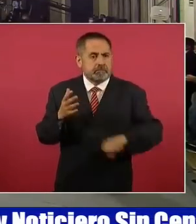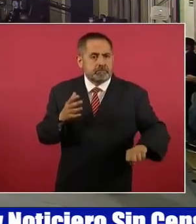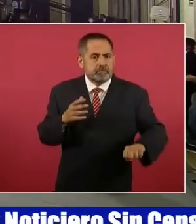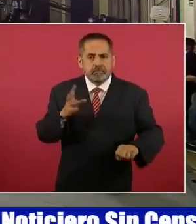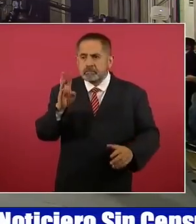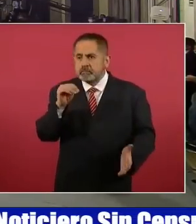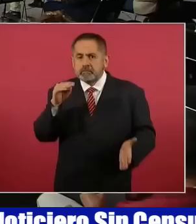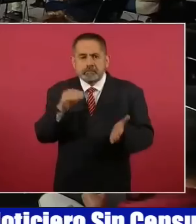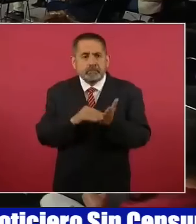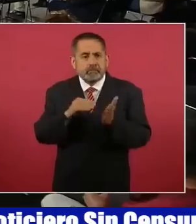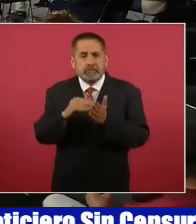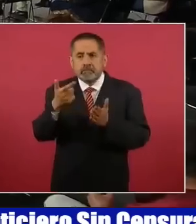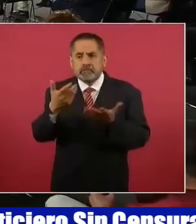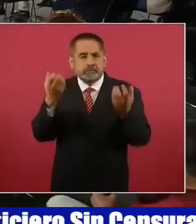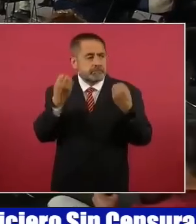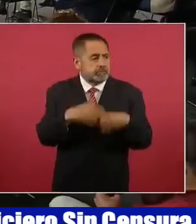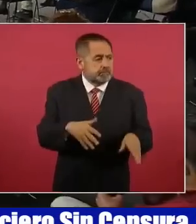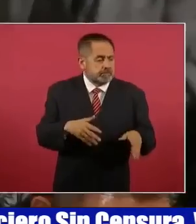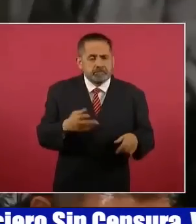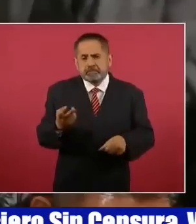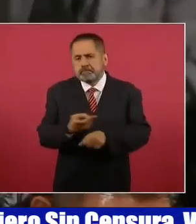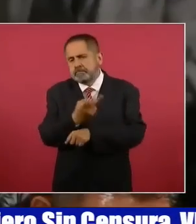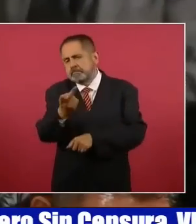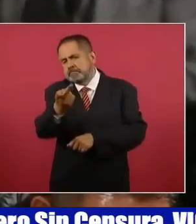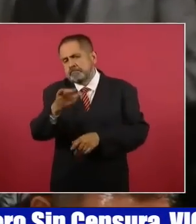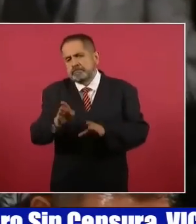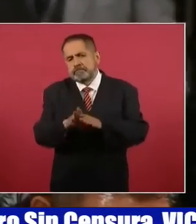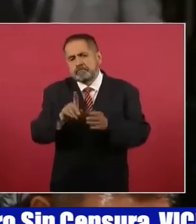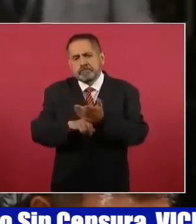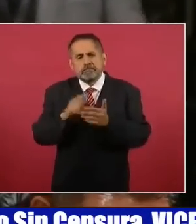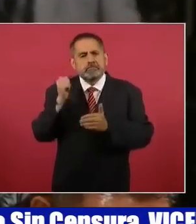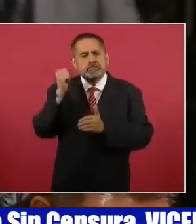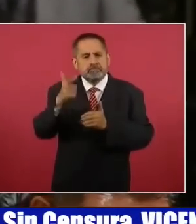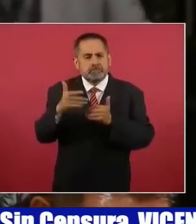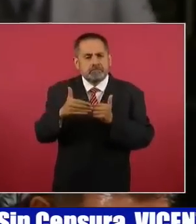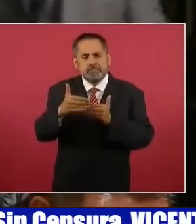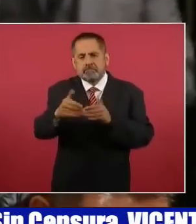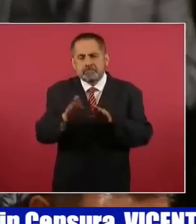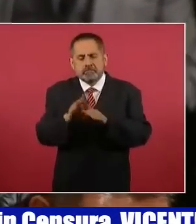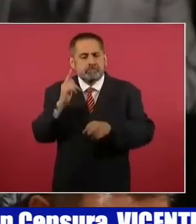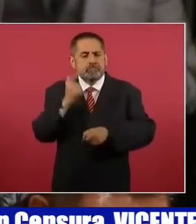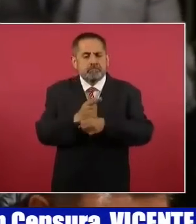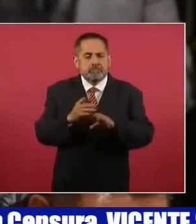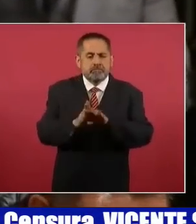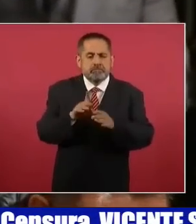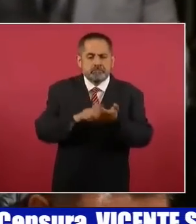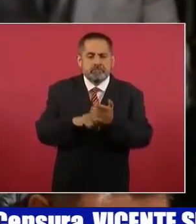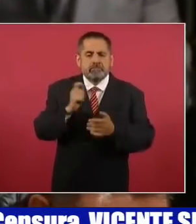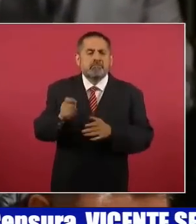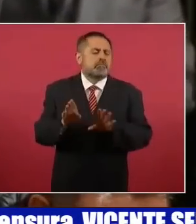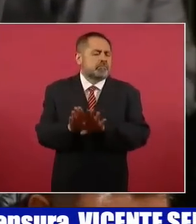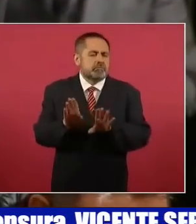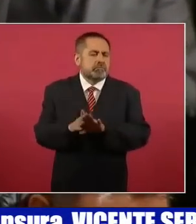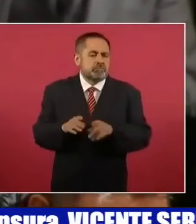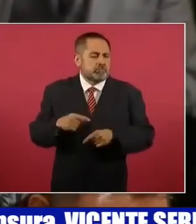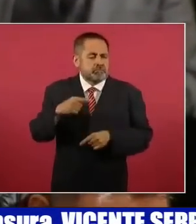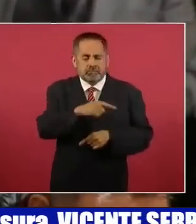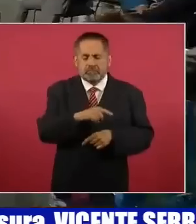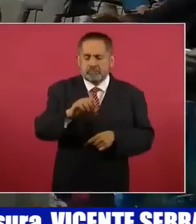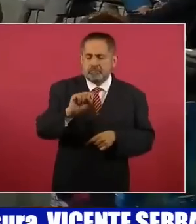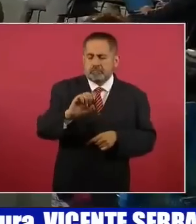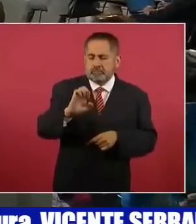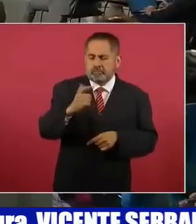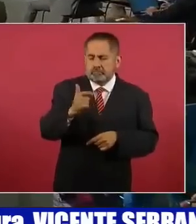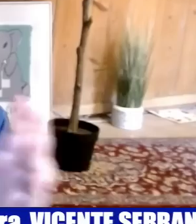preguntas interminables, yo insisto, la labor del corresponsal tiene que ser esa, buscar la mayor cantidad